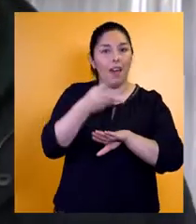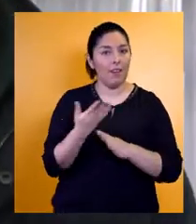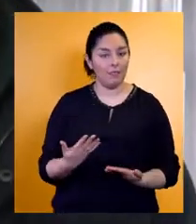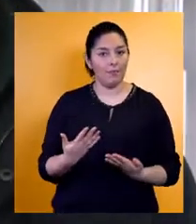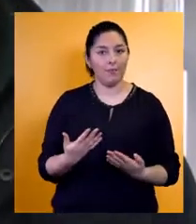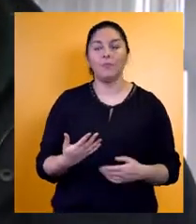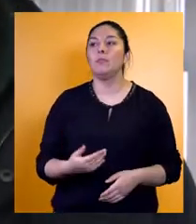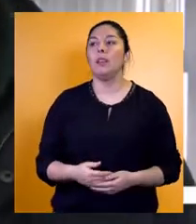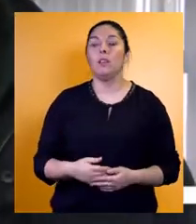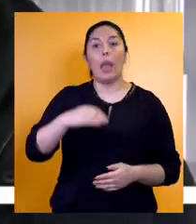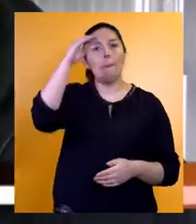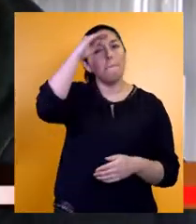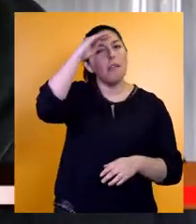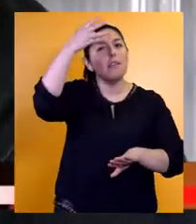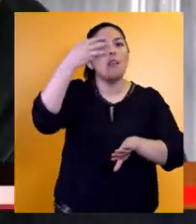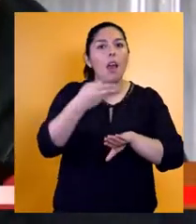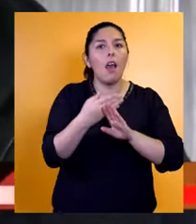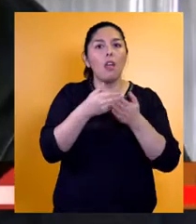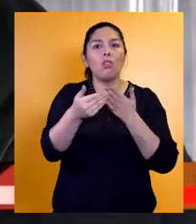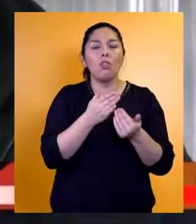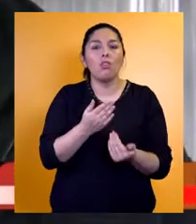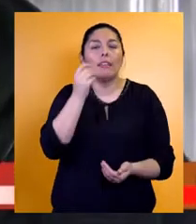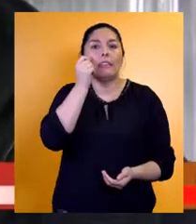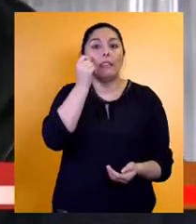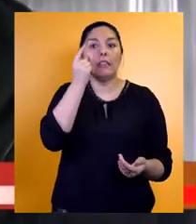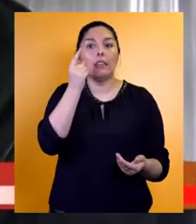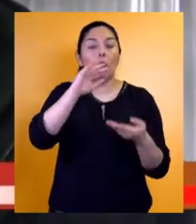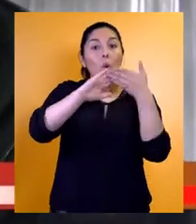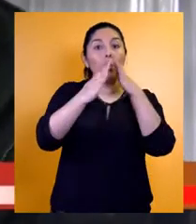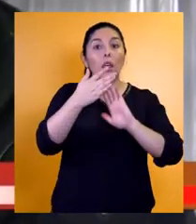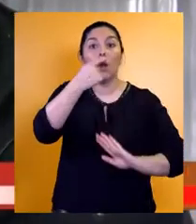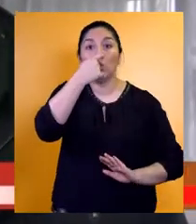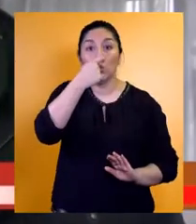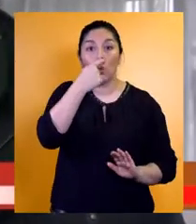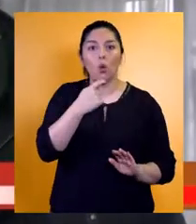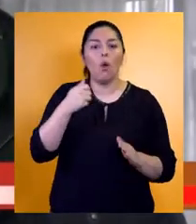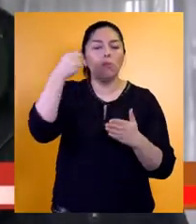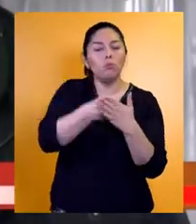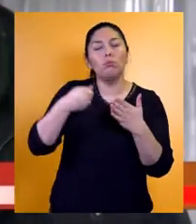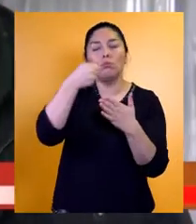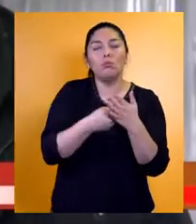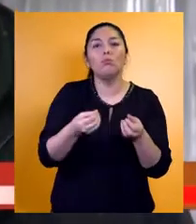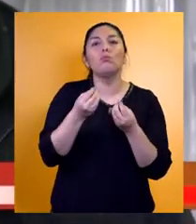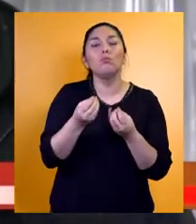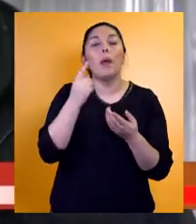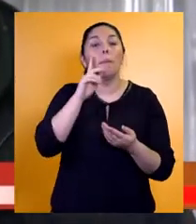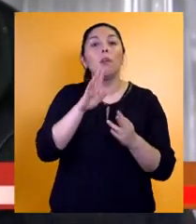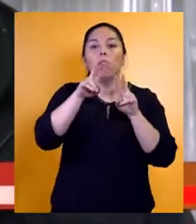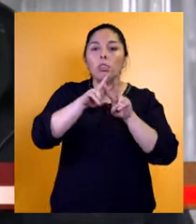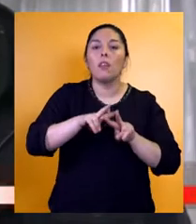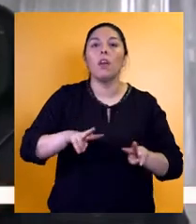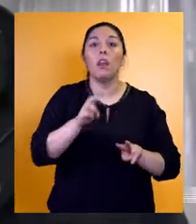la experiencia de la muestra de cómo esta comunidad osornina llevaba una lucha, una resistencia pacífica